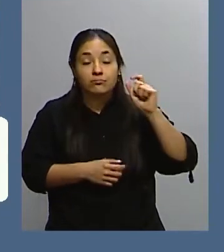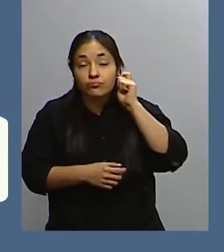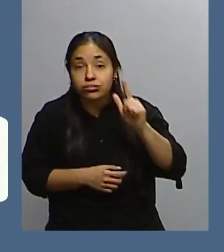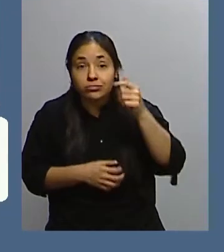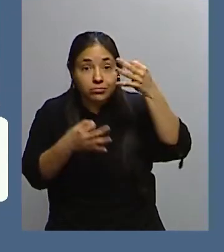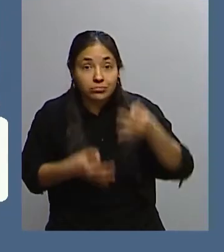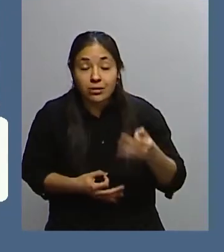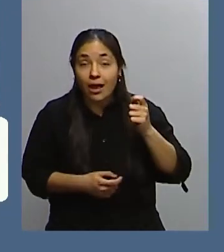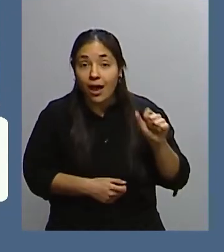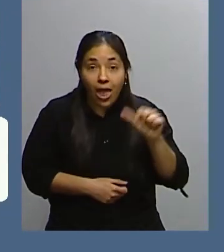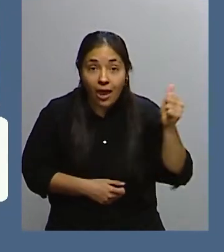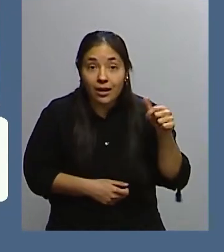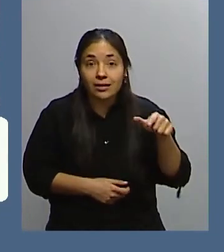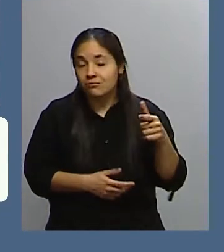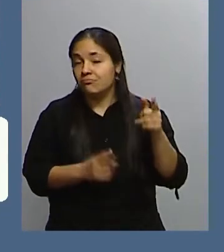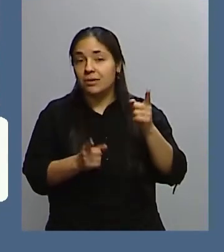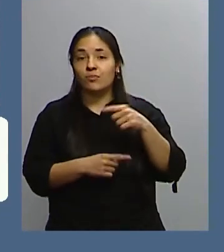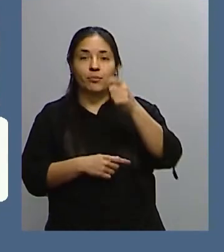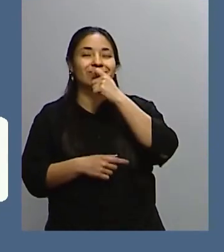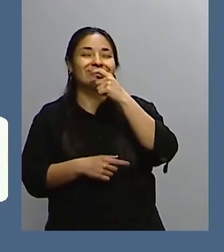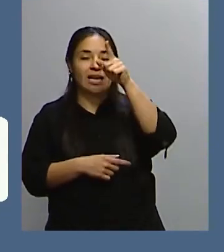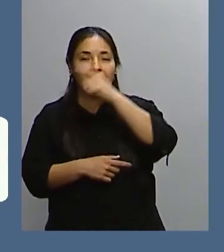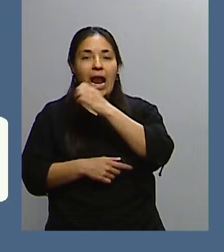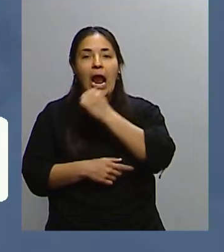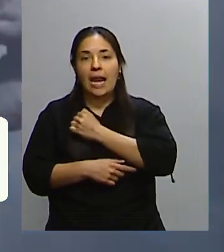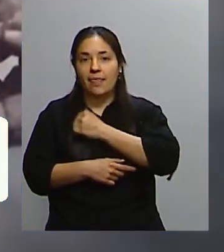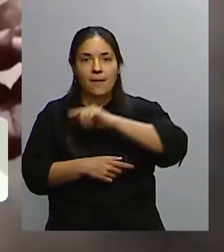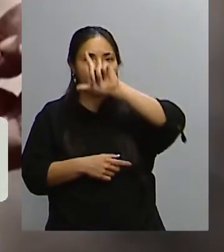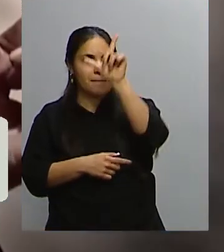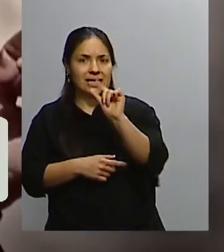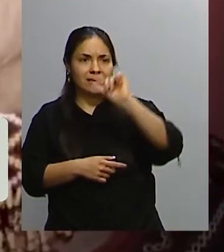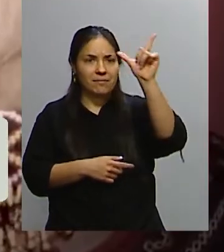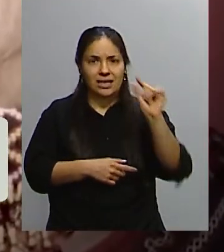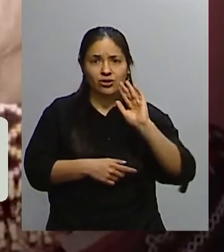ejemplo, lo que ha ocurrido en Canadá. Todos nuestros países, sin excepción, tienen una